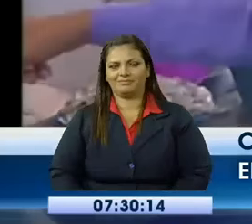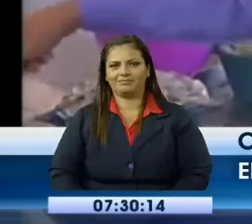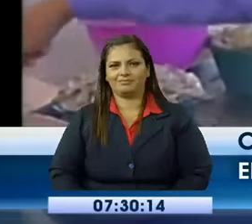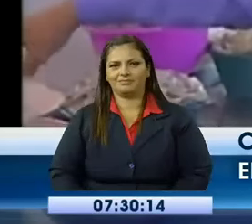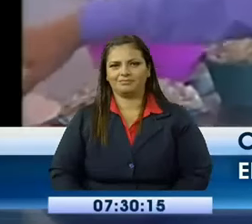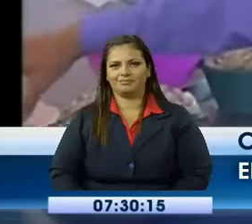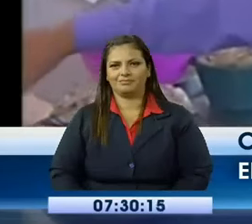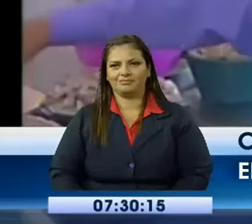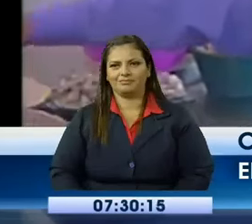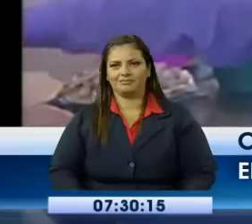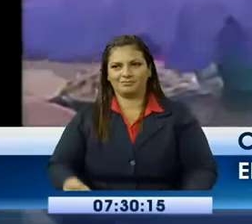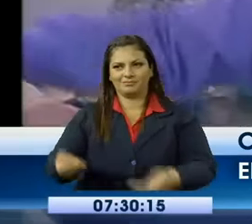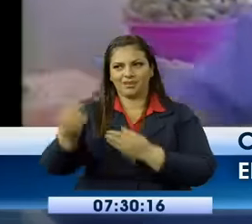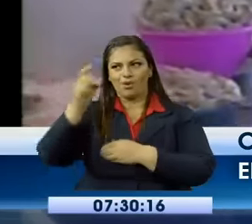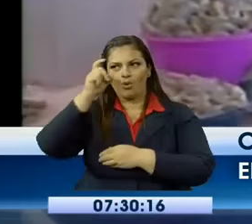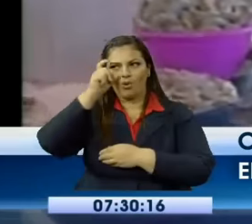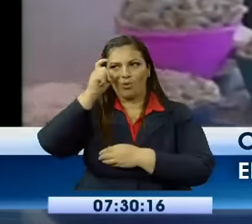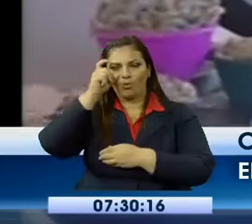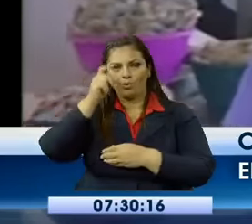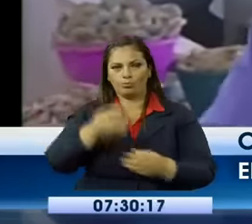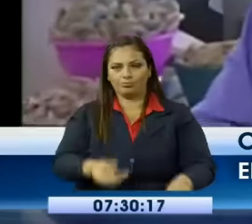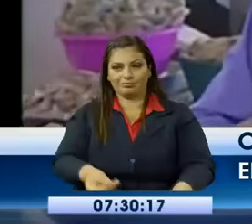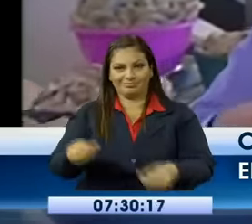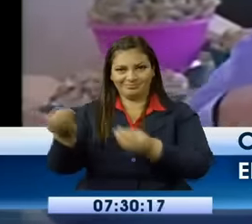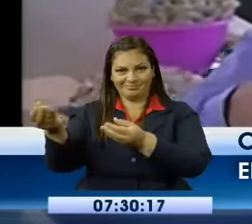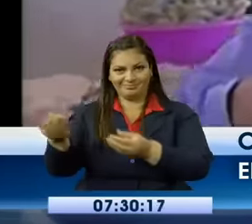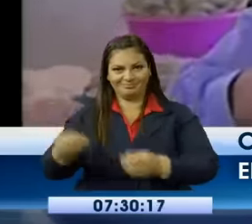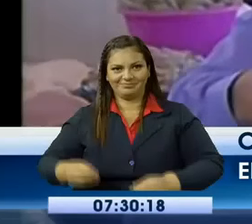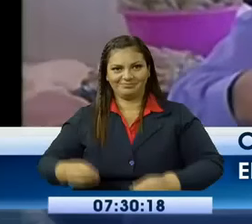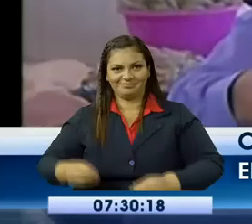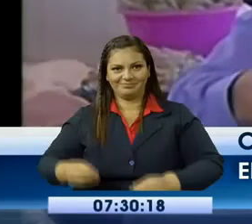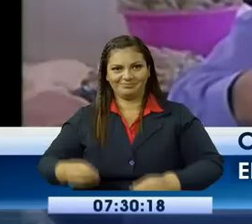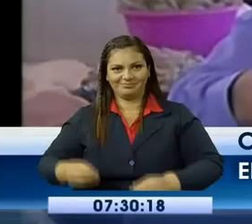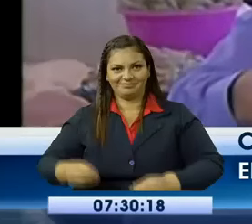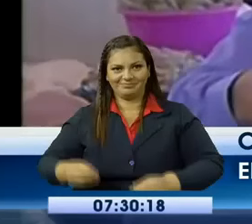Para Hugo Gavilanes también me le guarda 2 libras de cada uno. Para que el